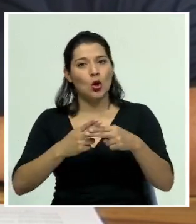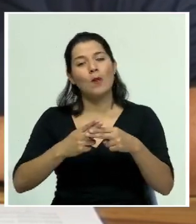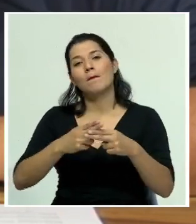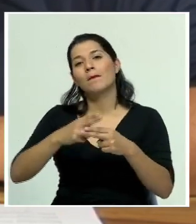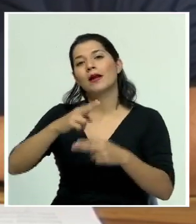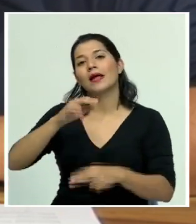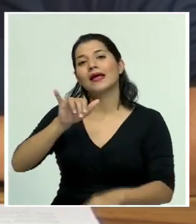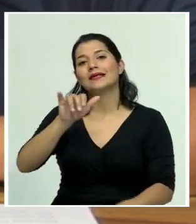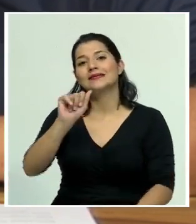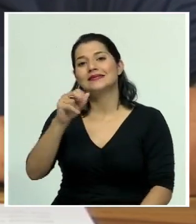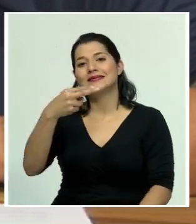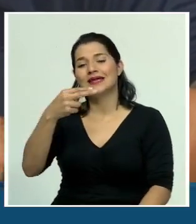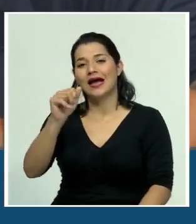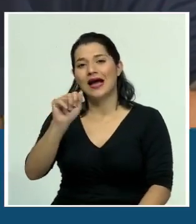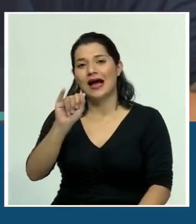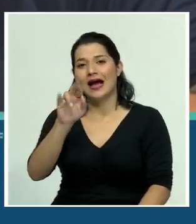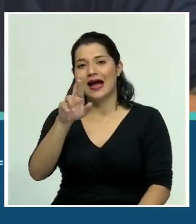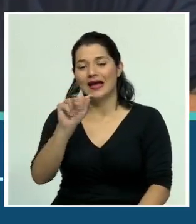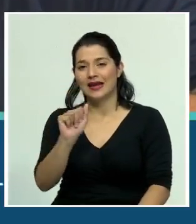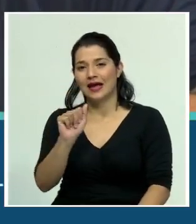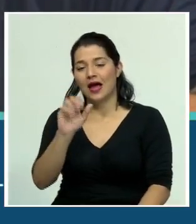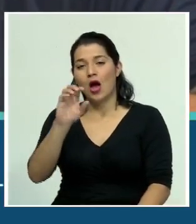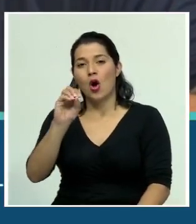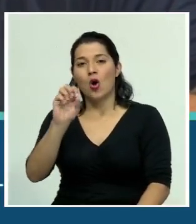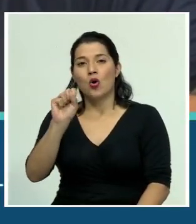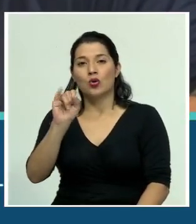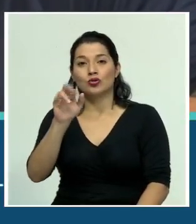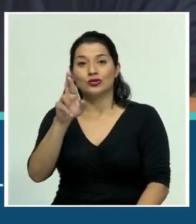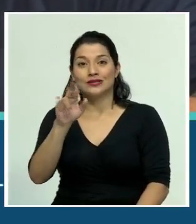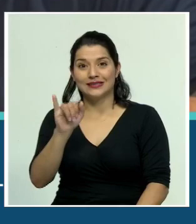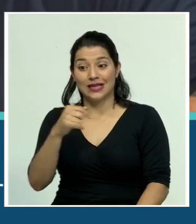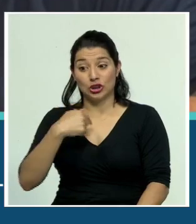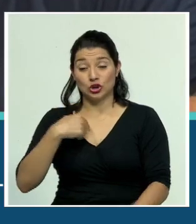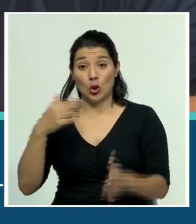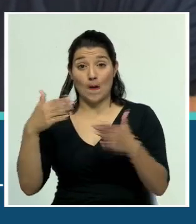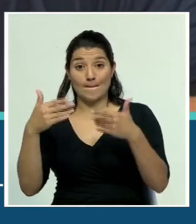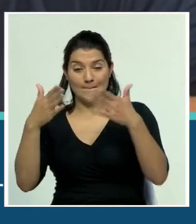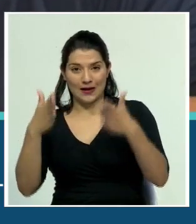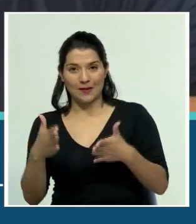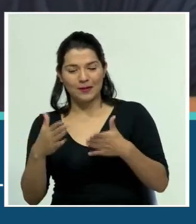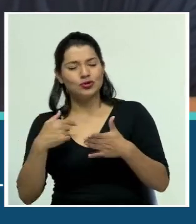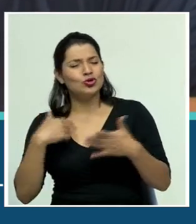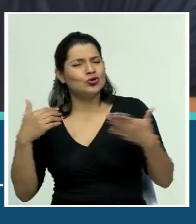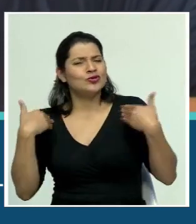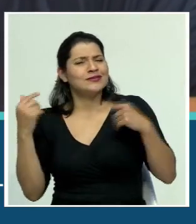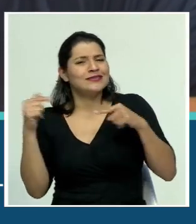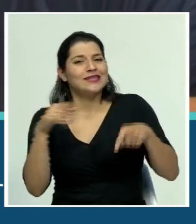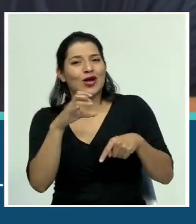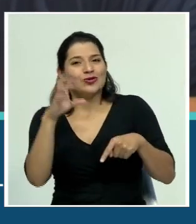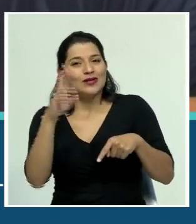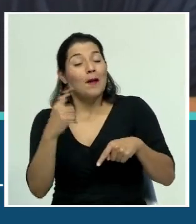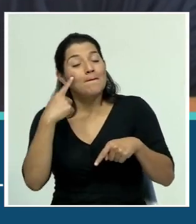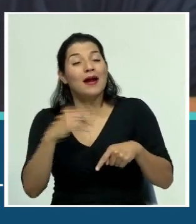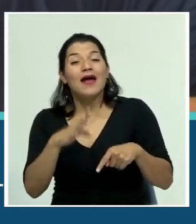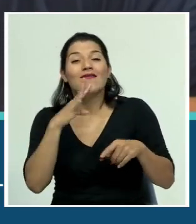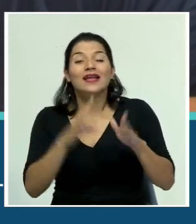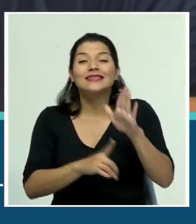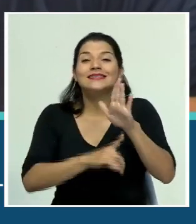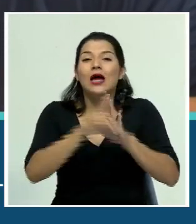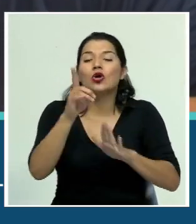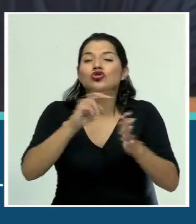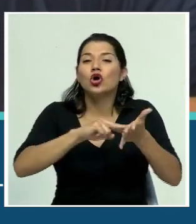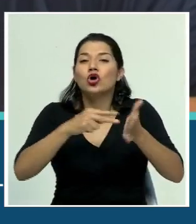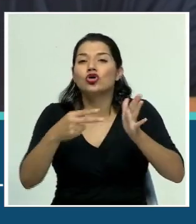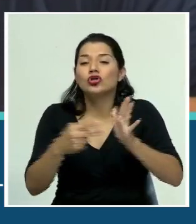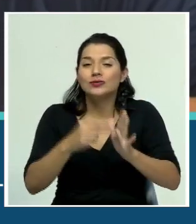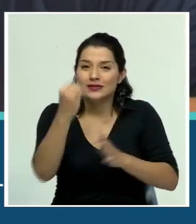Panamá, contentísima de estar en Costa Rica, justamente impartiendo el taller El desarrollo del concepto artístico dentro de lo que es